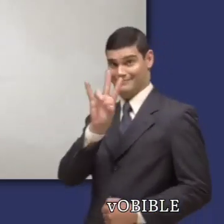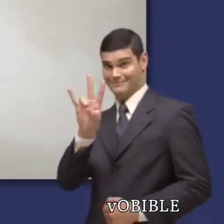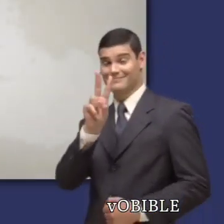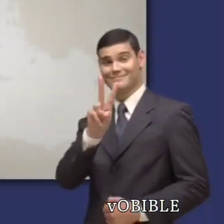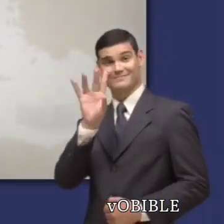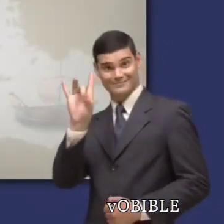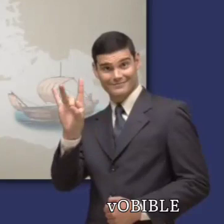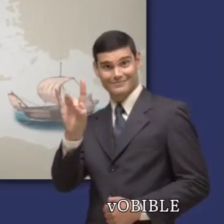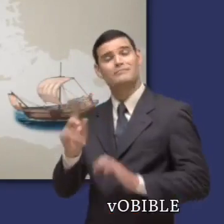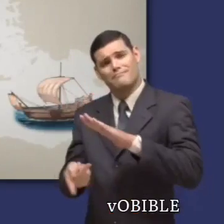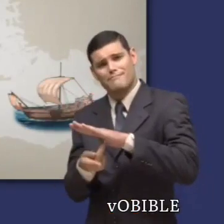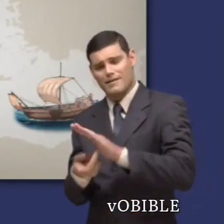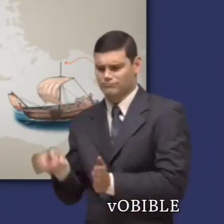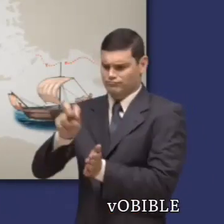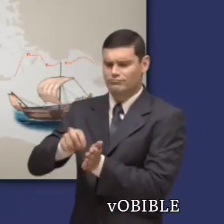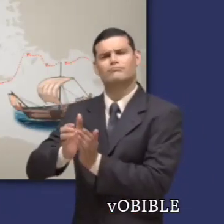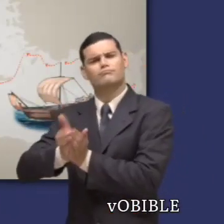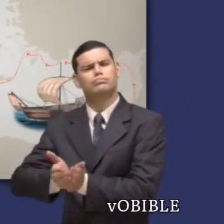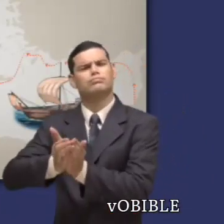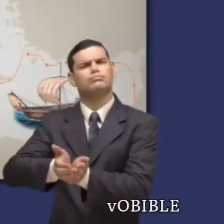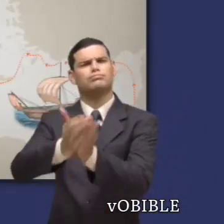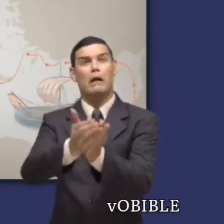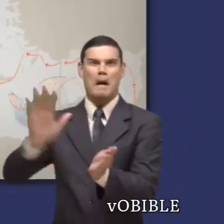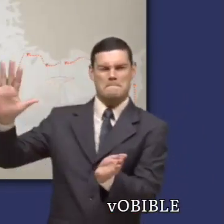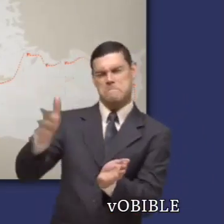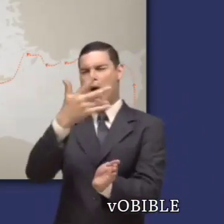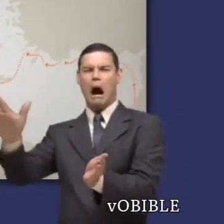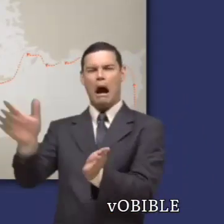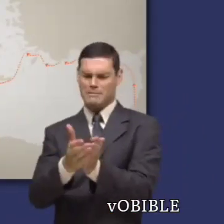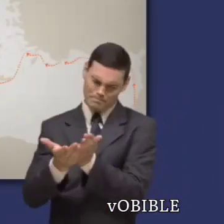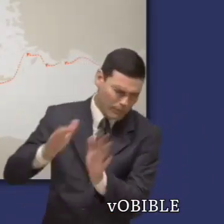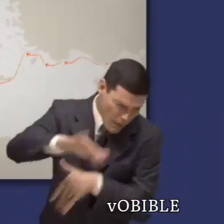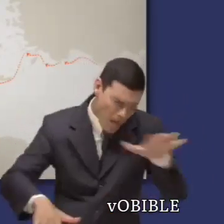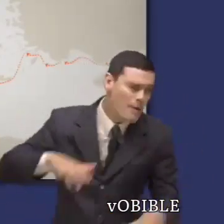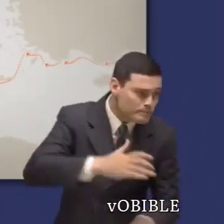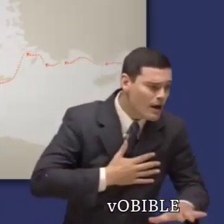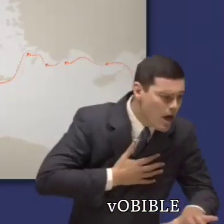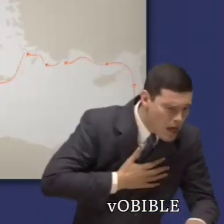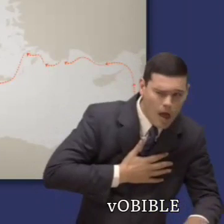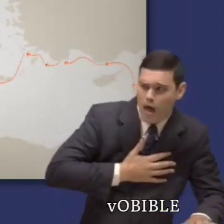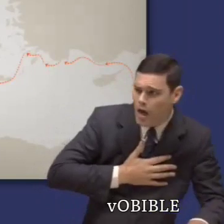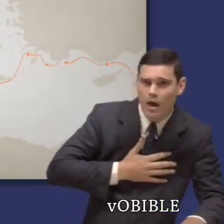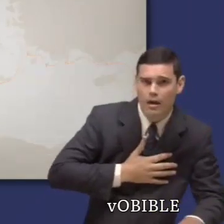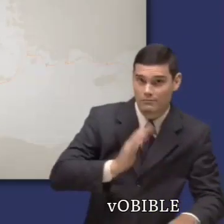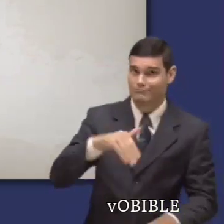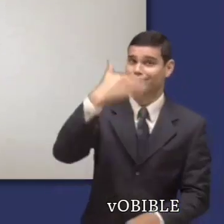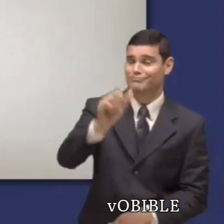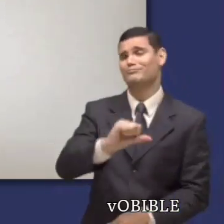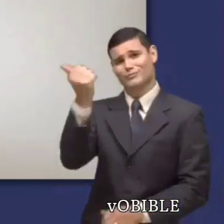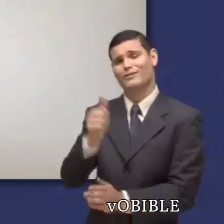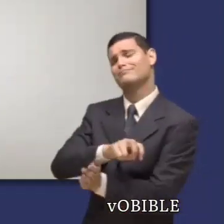Los capítulos 27 y 28 narran su difícil viaje a Roma y el naufragio que sufrió.